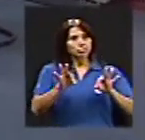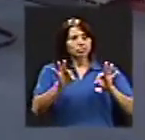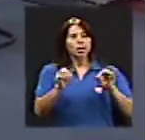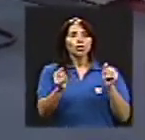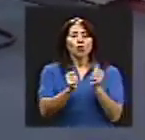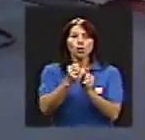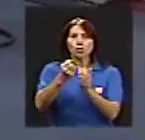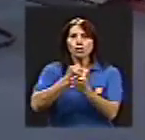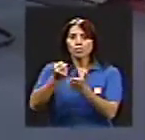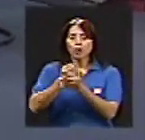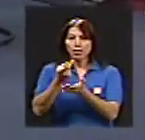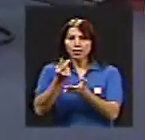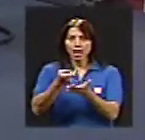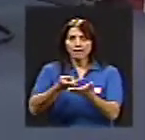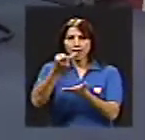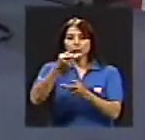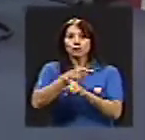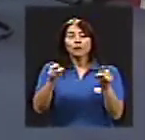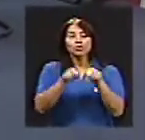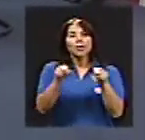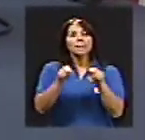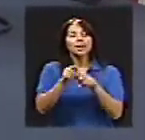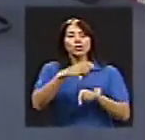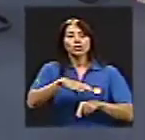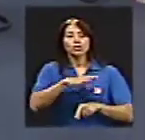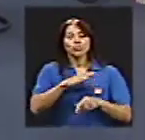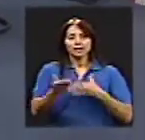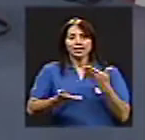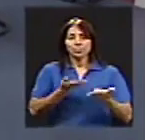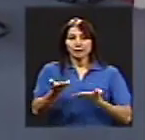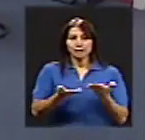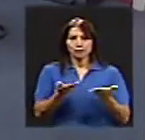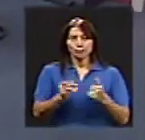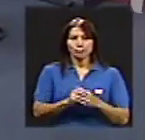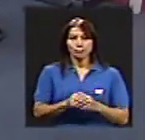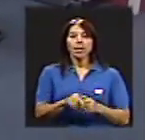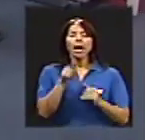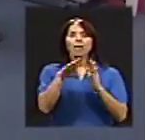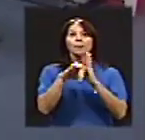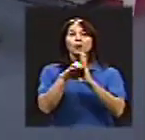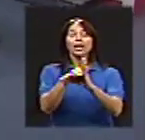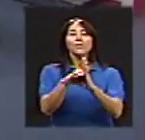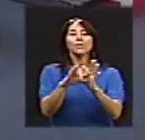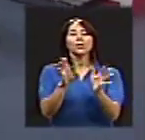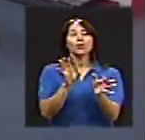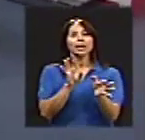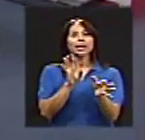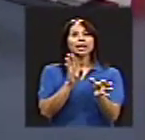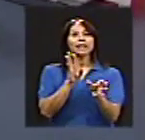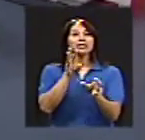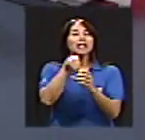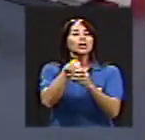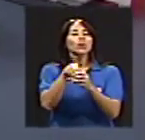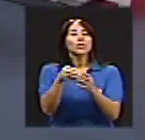términos de lo que tiene que ver las condiciones del servicio. Ahí está incluido, por ejemplo, cuánto